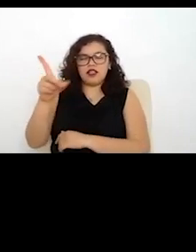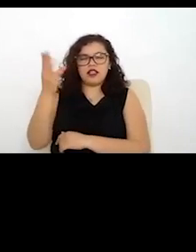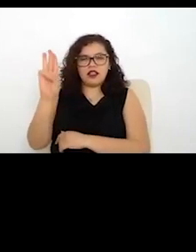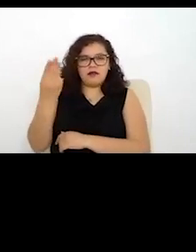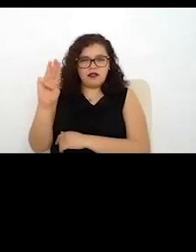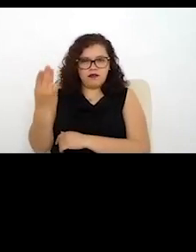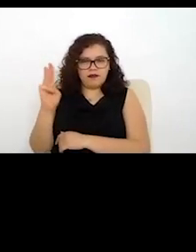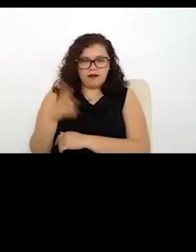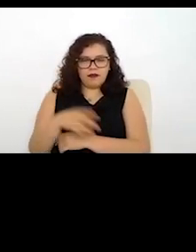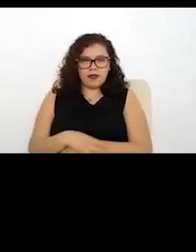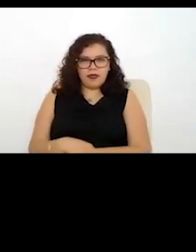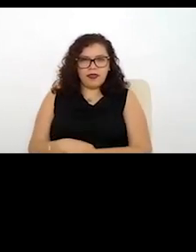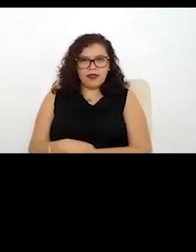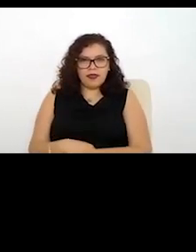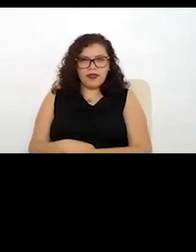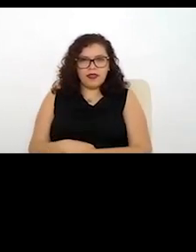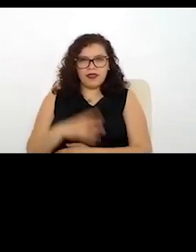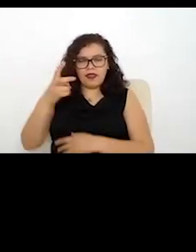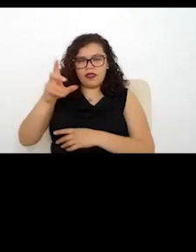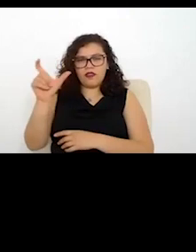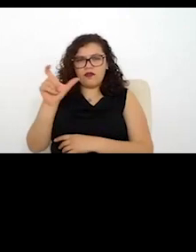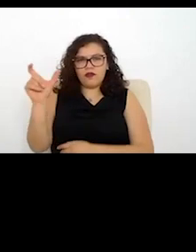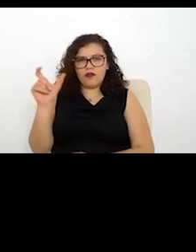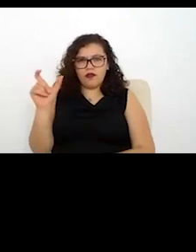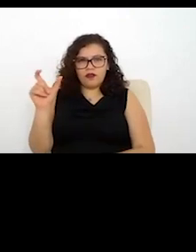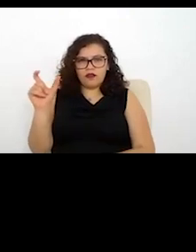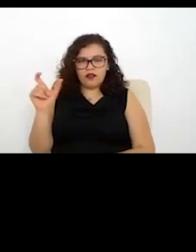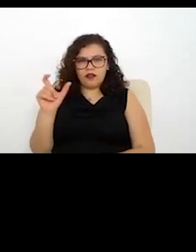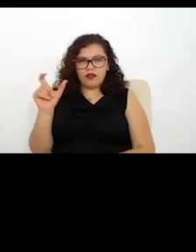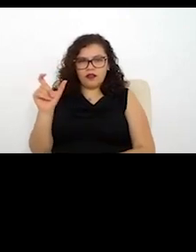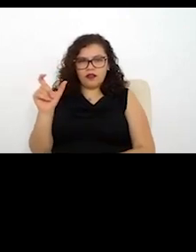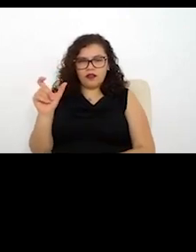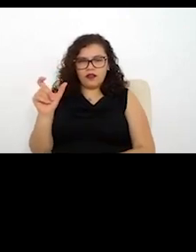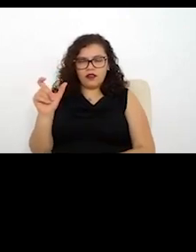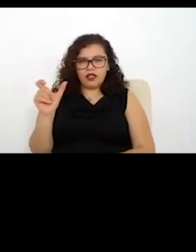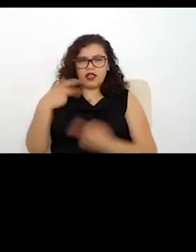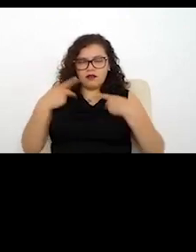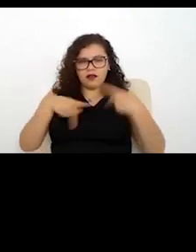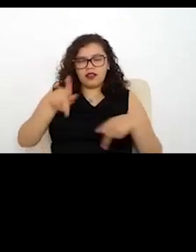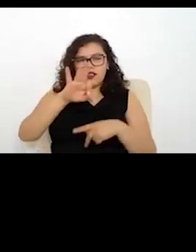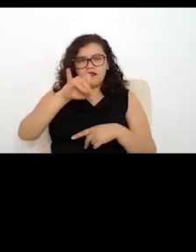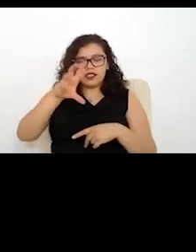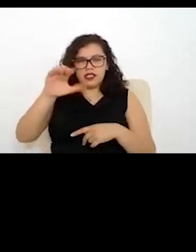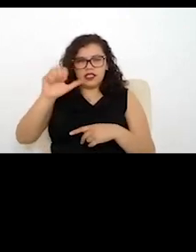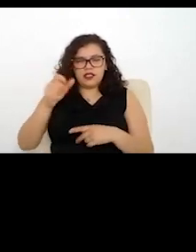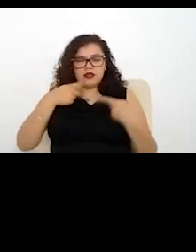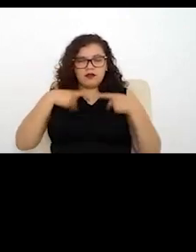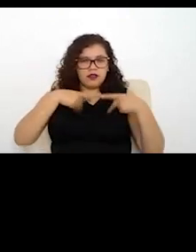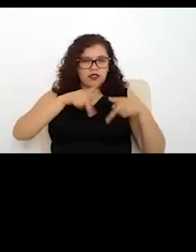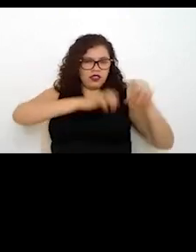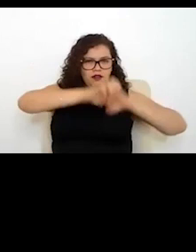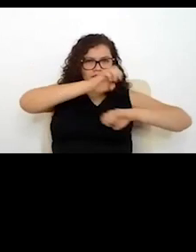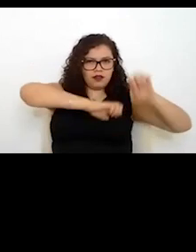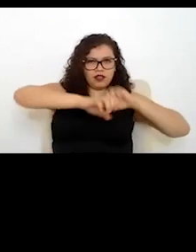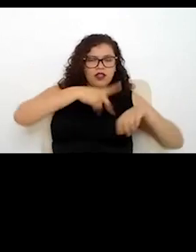justamente cuando concluye, sería el de las personas físicas, pero el de las personas morales sería un